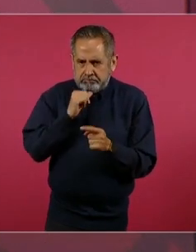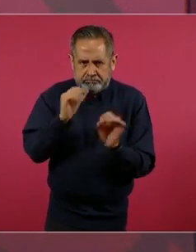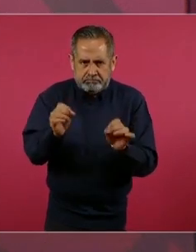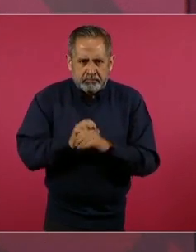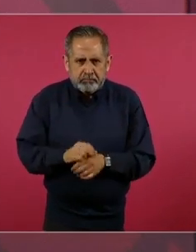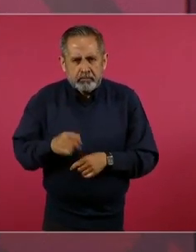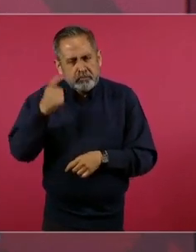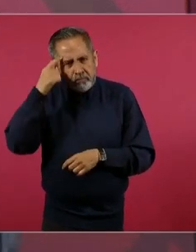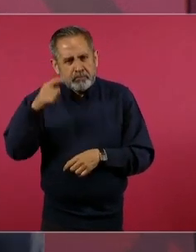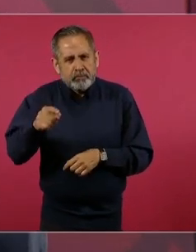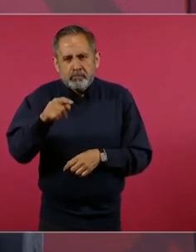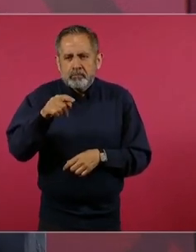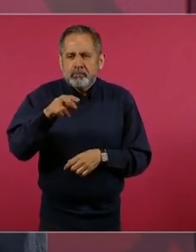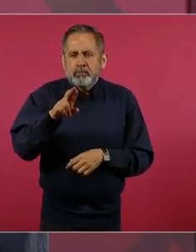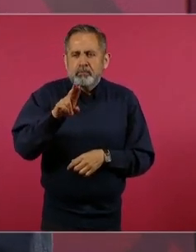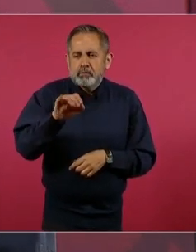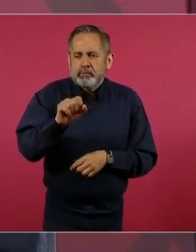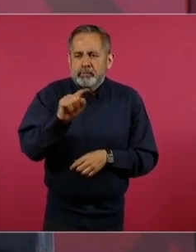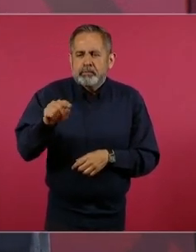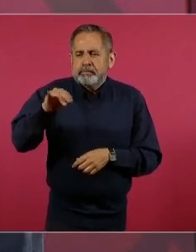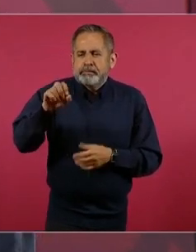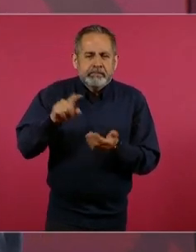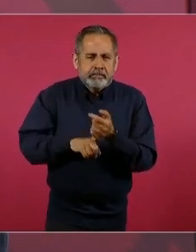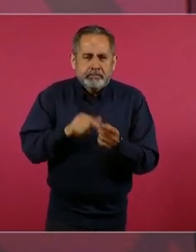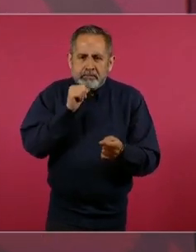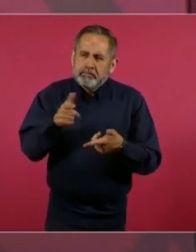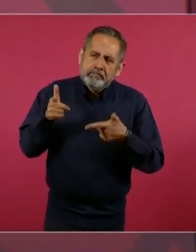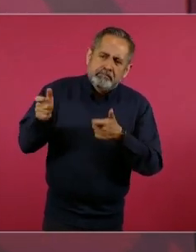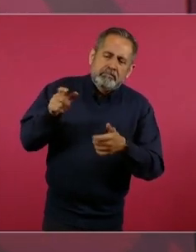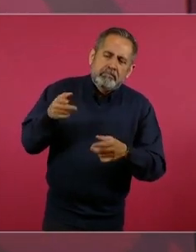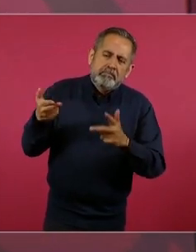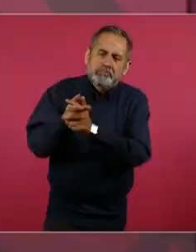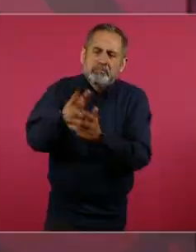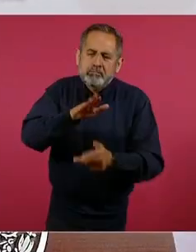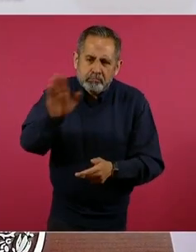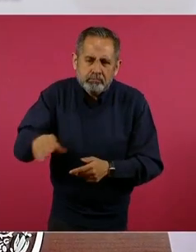Rouge Massieu no se asesinó un cardenal,